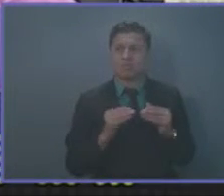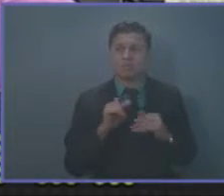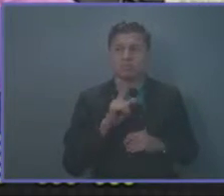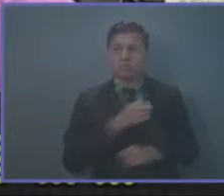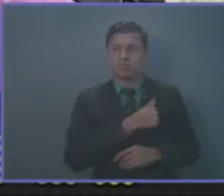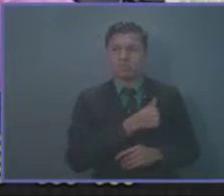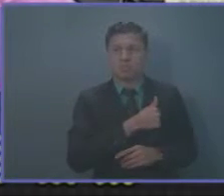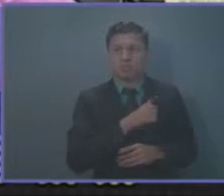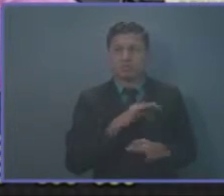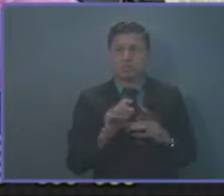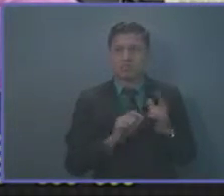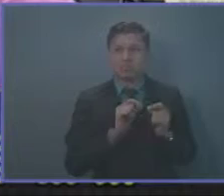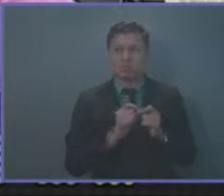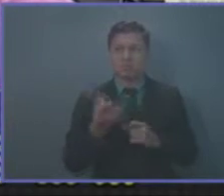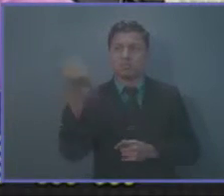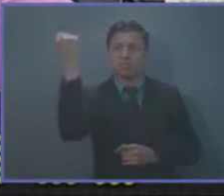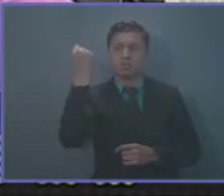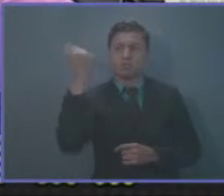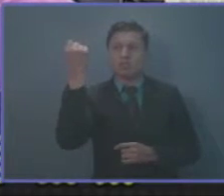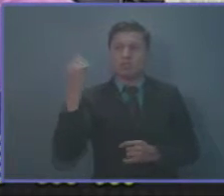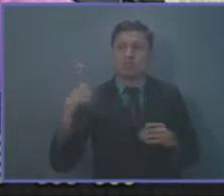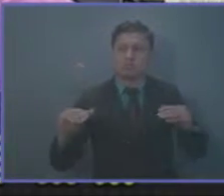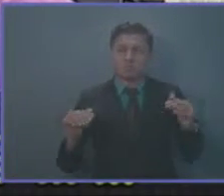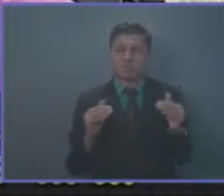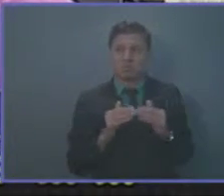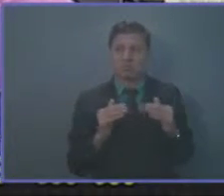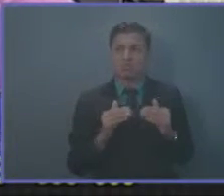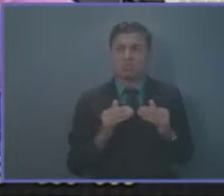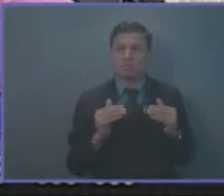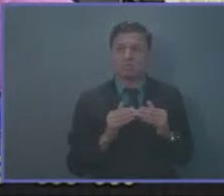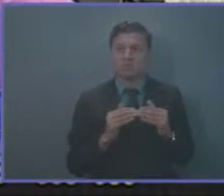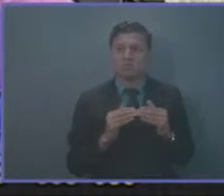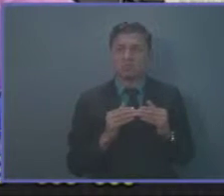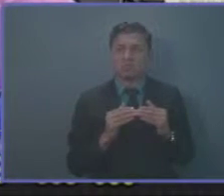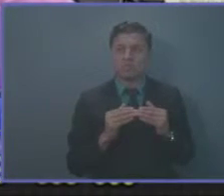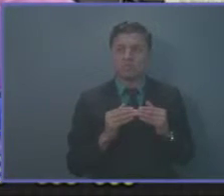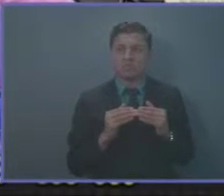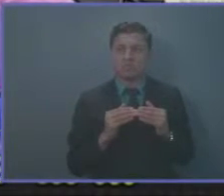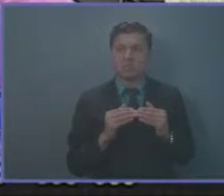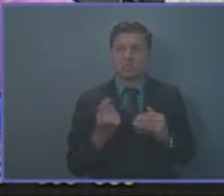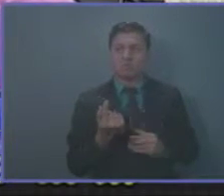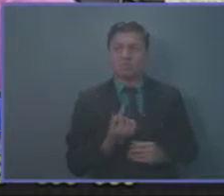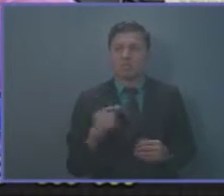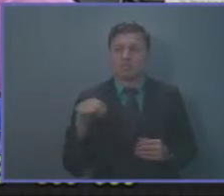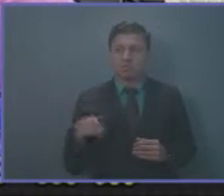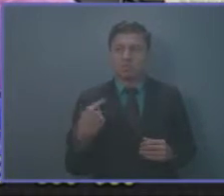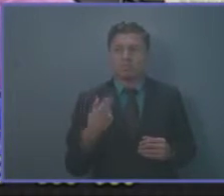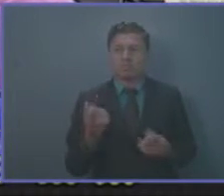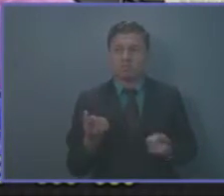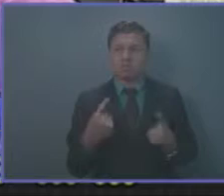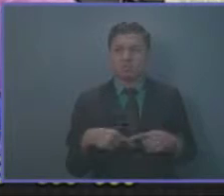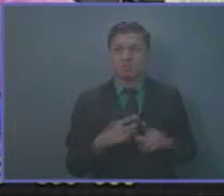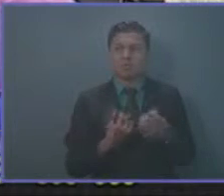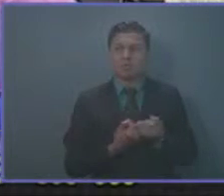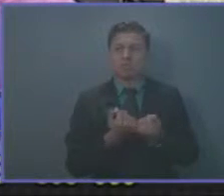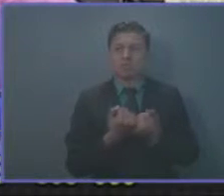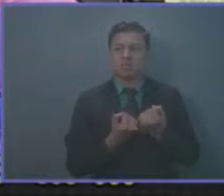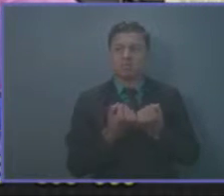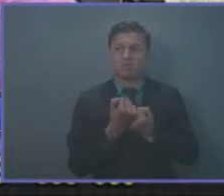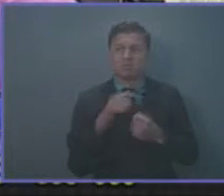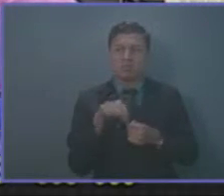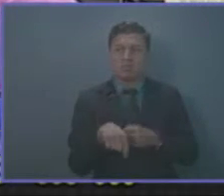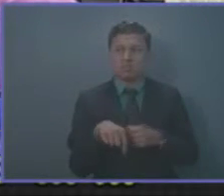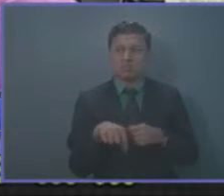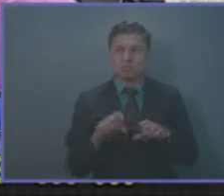tan importante que tiene. Y también a los amigos de los viveristas, vamos a continuar acompañando. Ustedes conocen